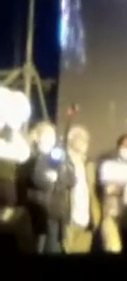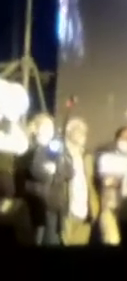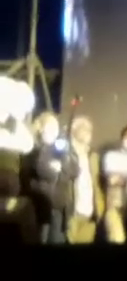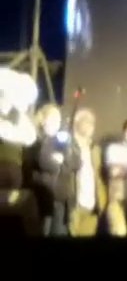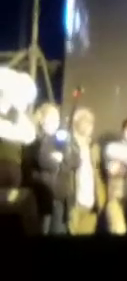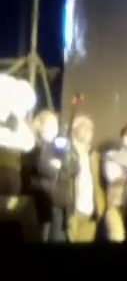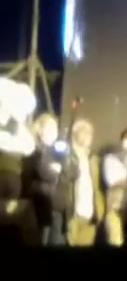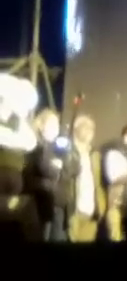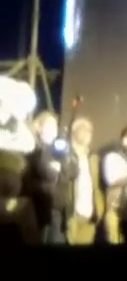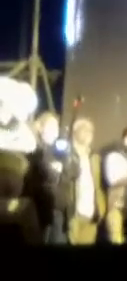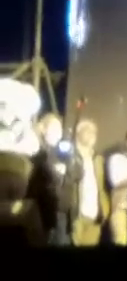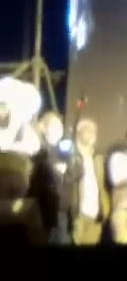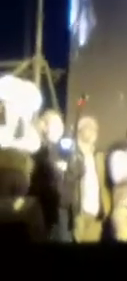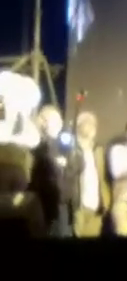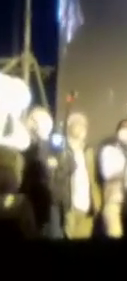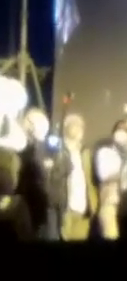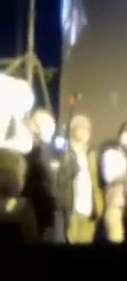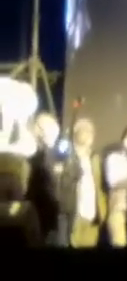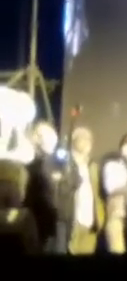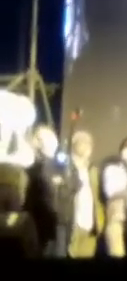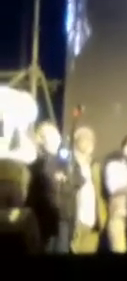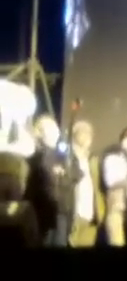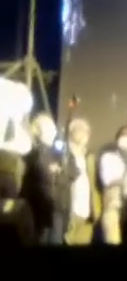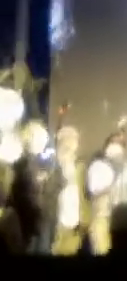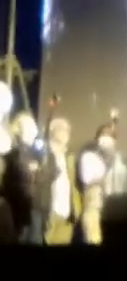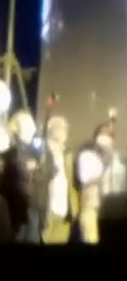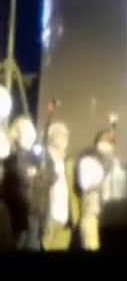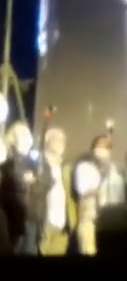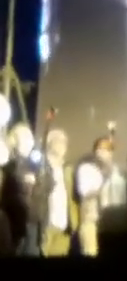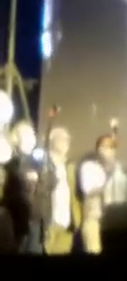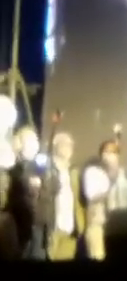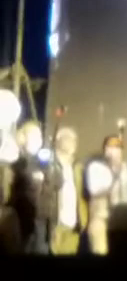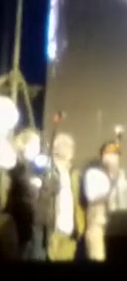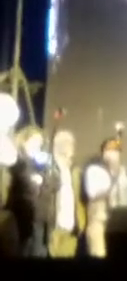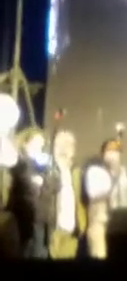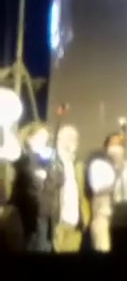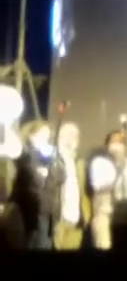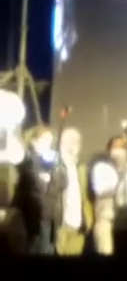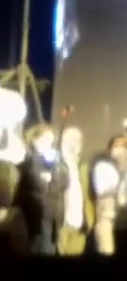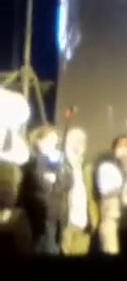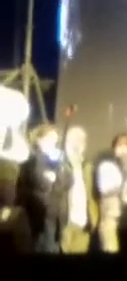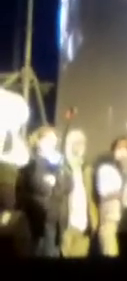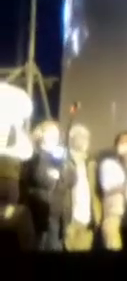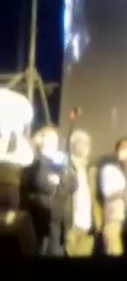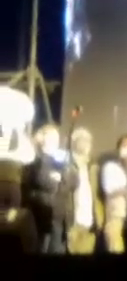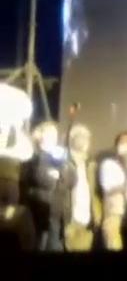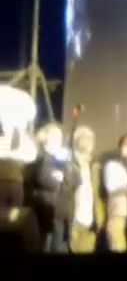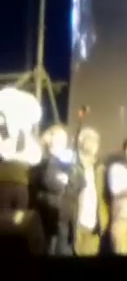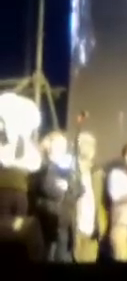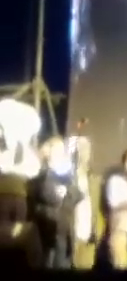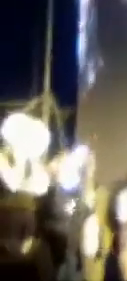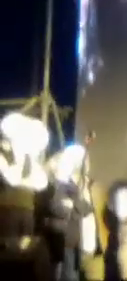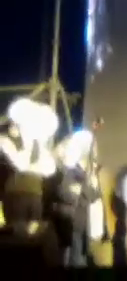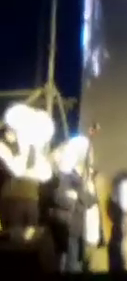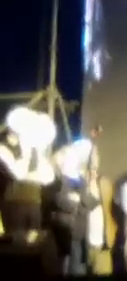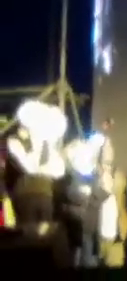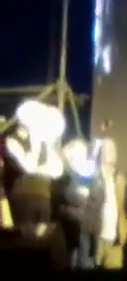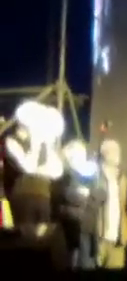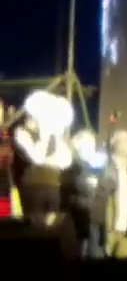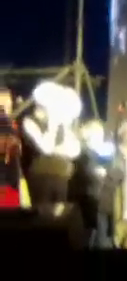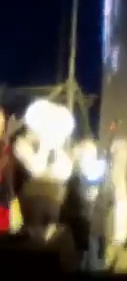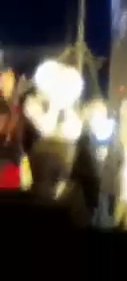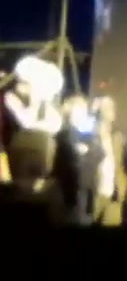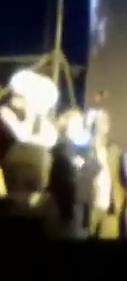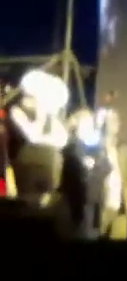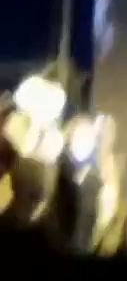Además, quita la obligación del trabajo directo y la residencia en el predio del colono, desconociendo fines fundacionales